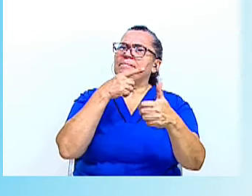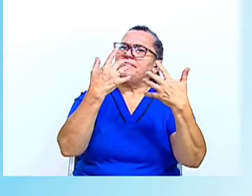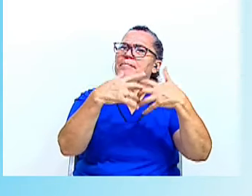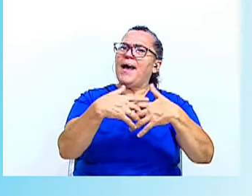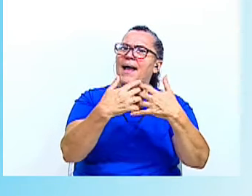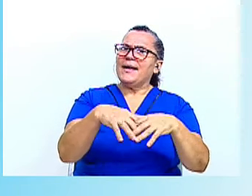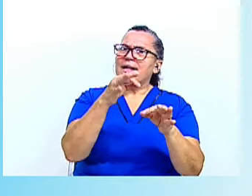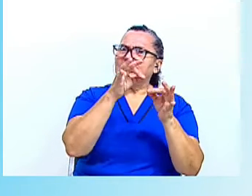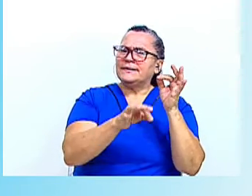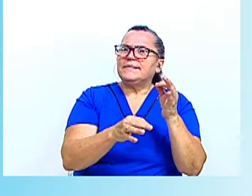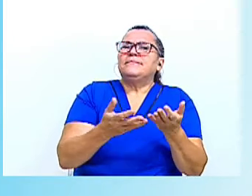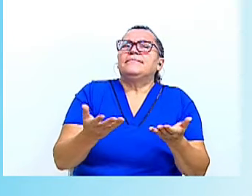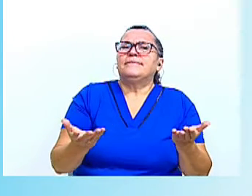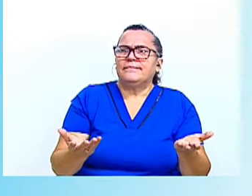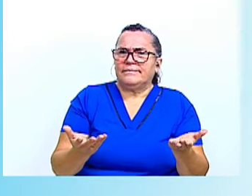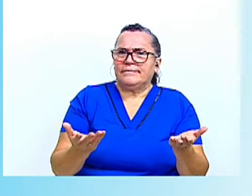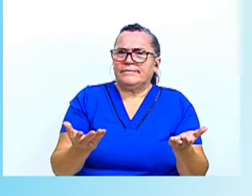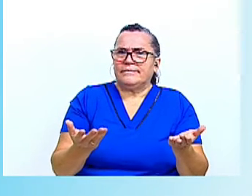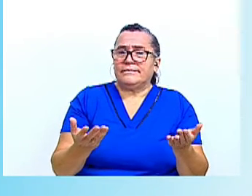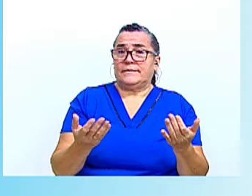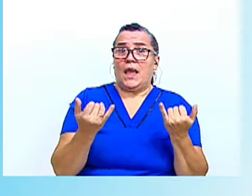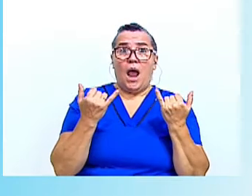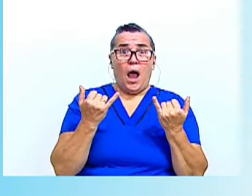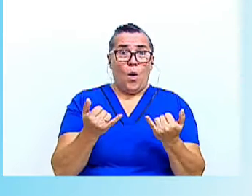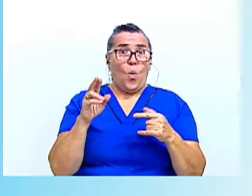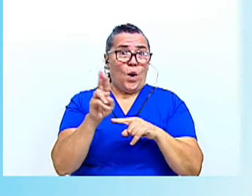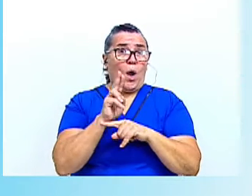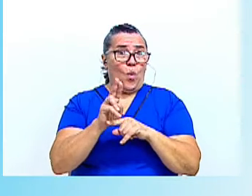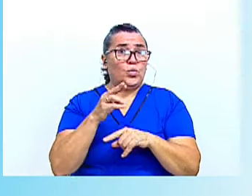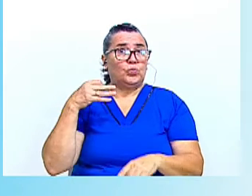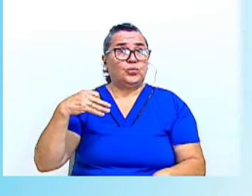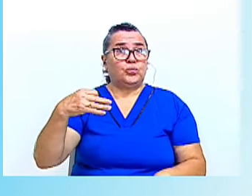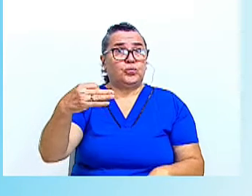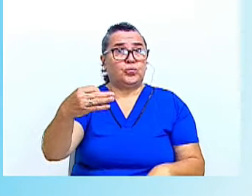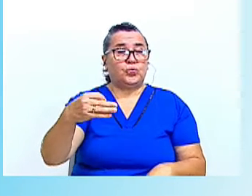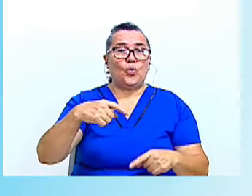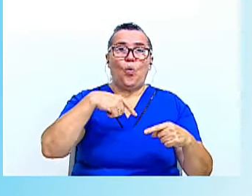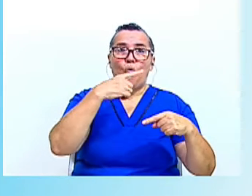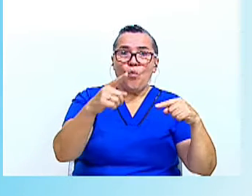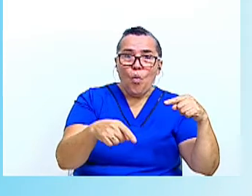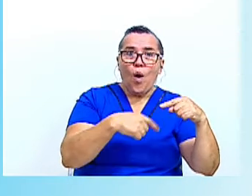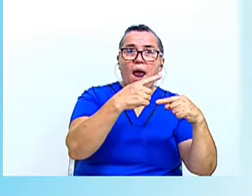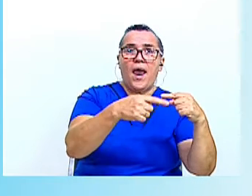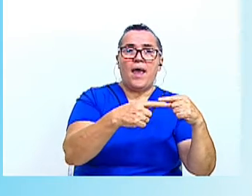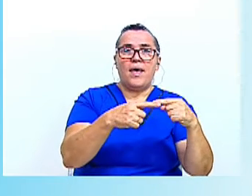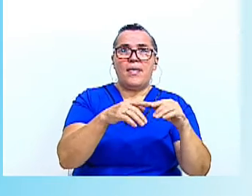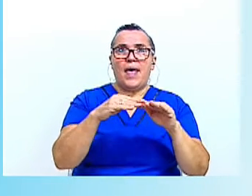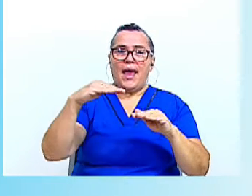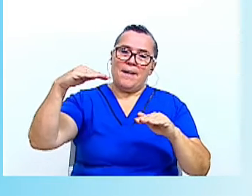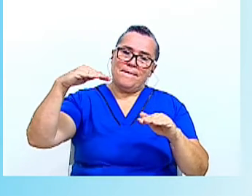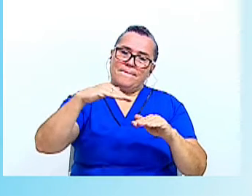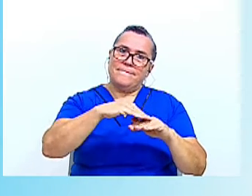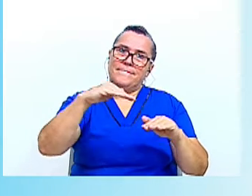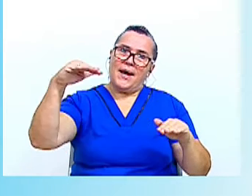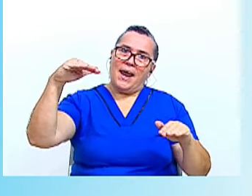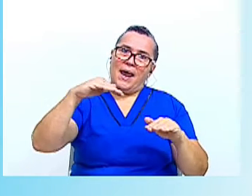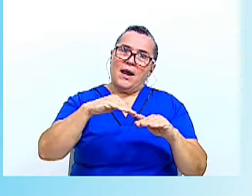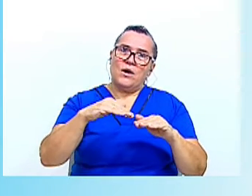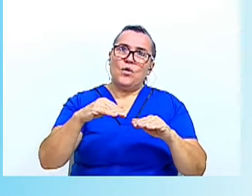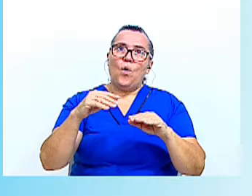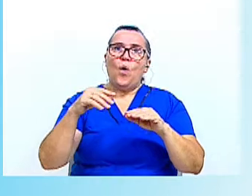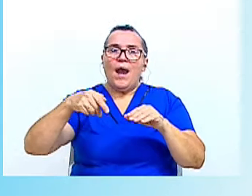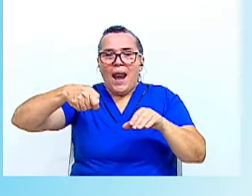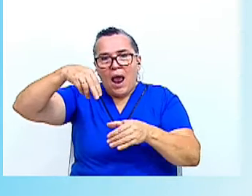máquinas simples que tenemos de uso cotidiano, la rueda, el plano inclinado, la